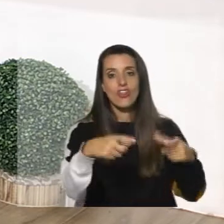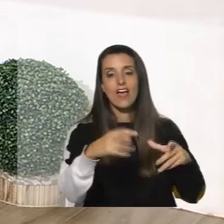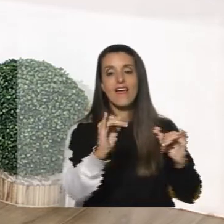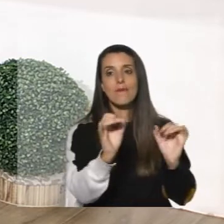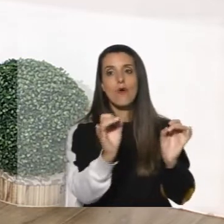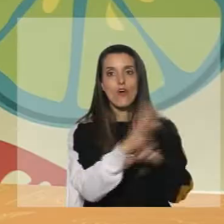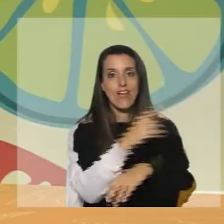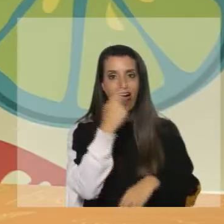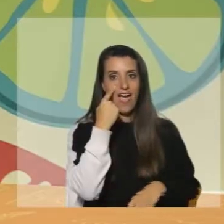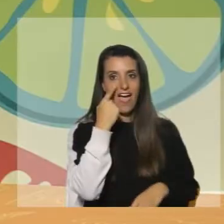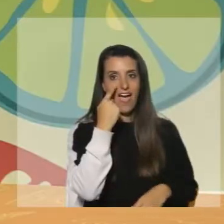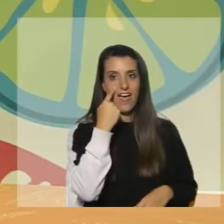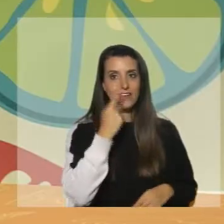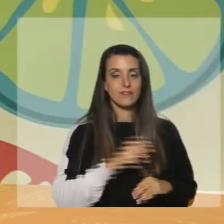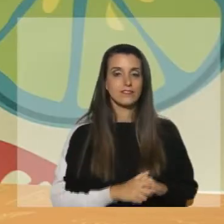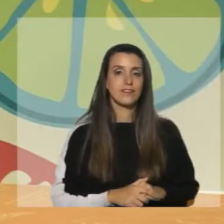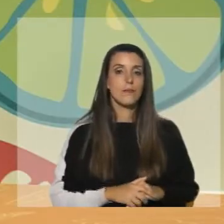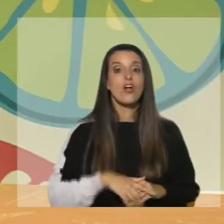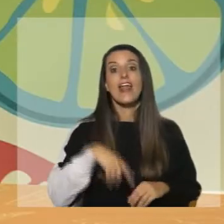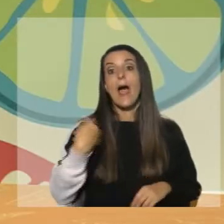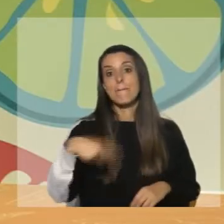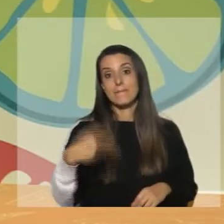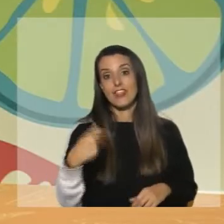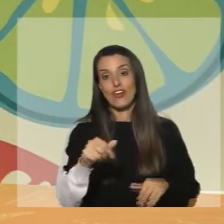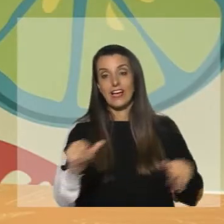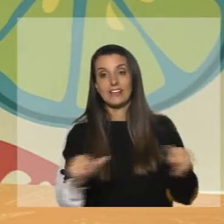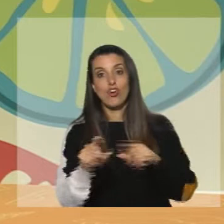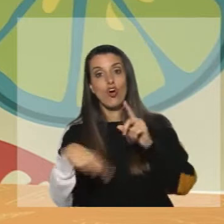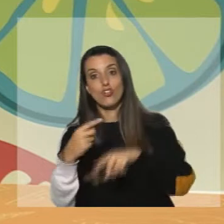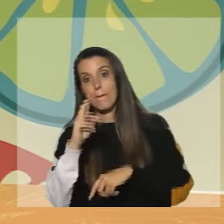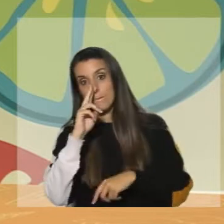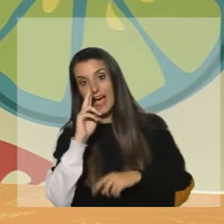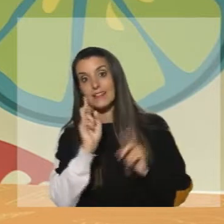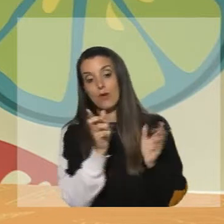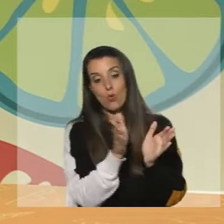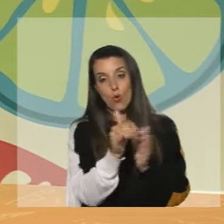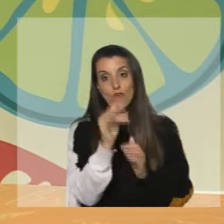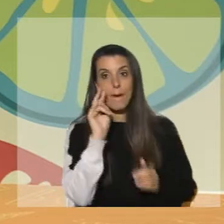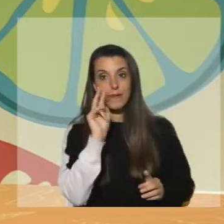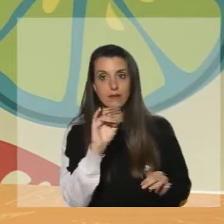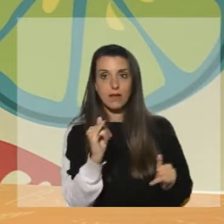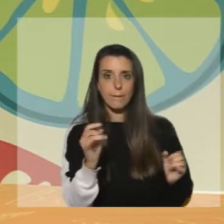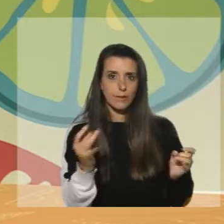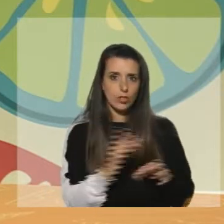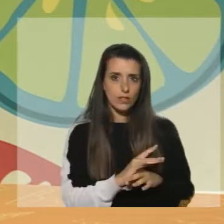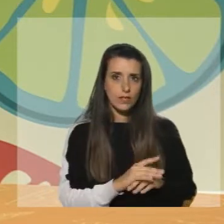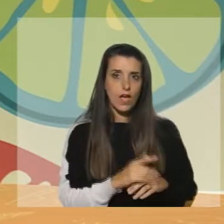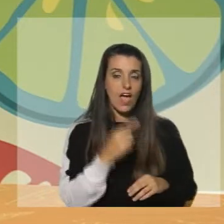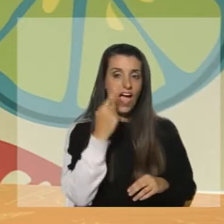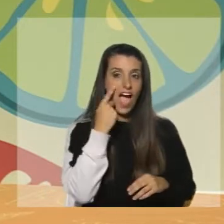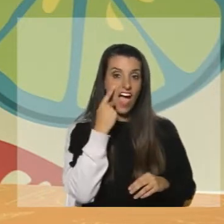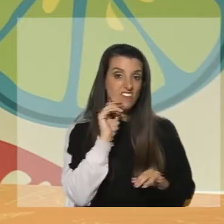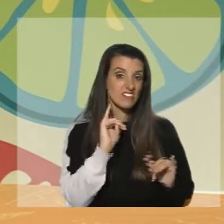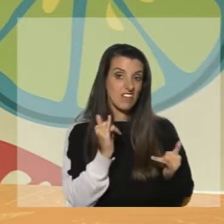la puso en el horno a pesar de que ella ya fue adelantando y nos fue mostrando cómo preparar los cubos. Miren, ahí sale. Vamos a ver si está pronta con